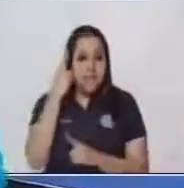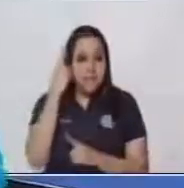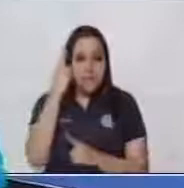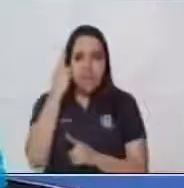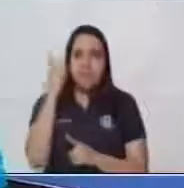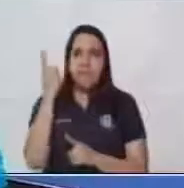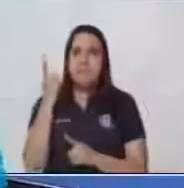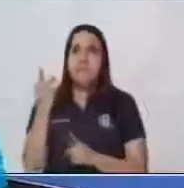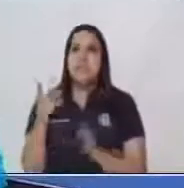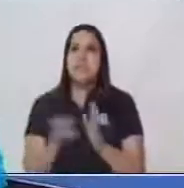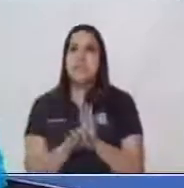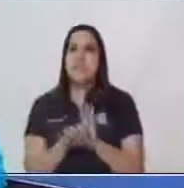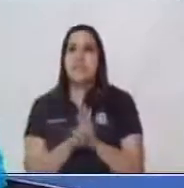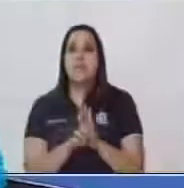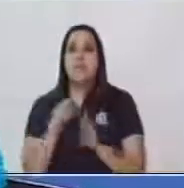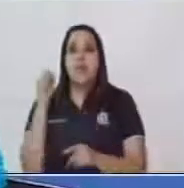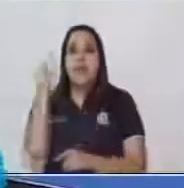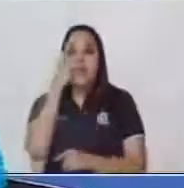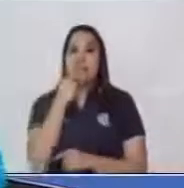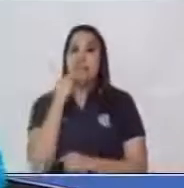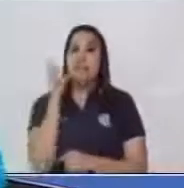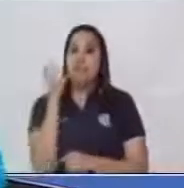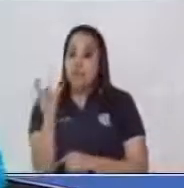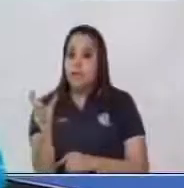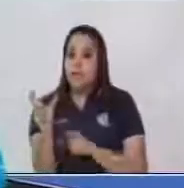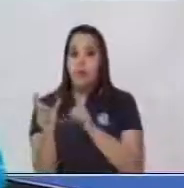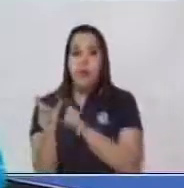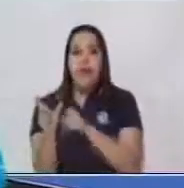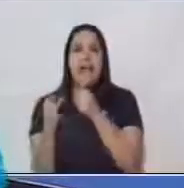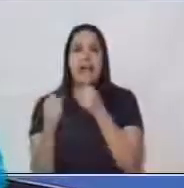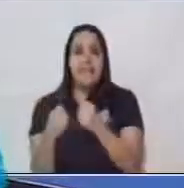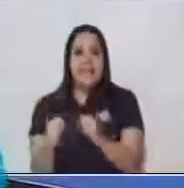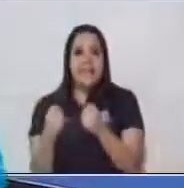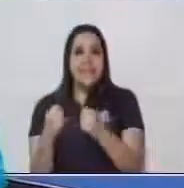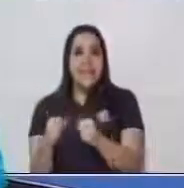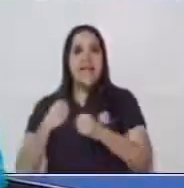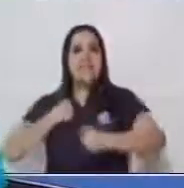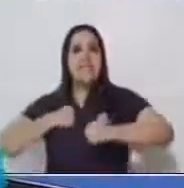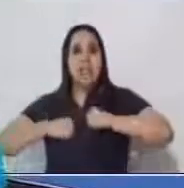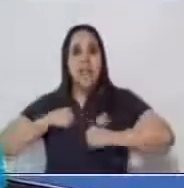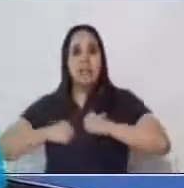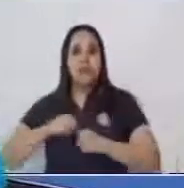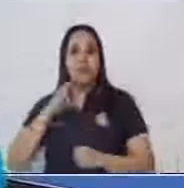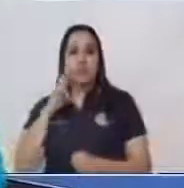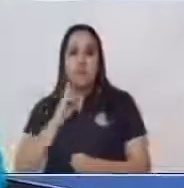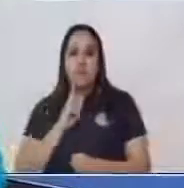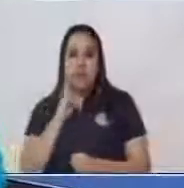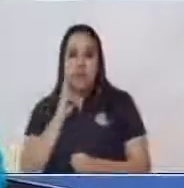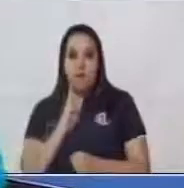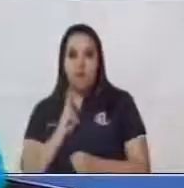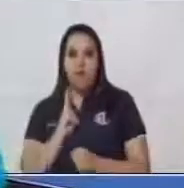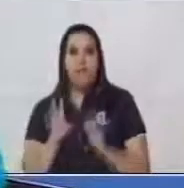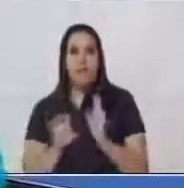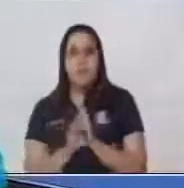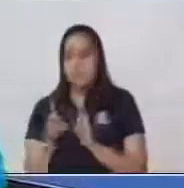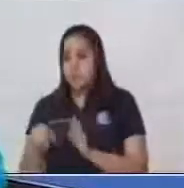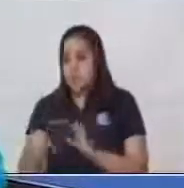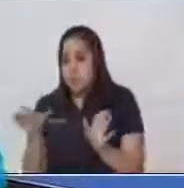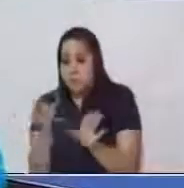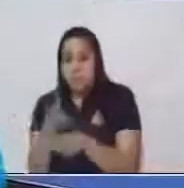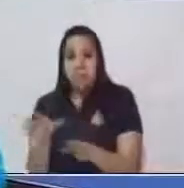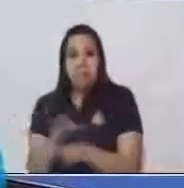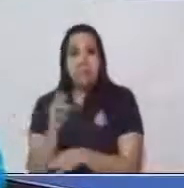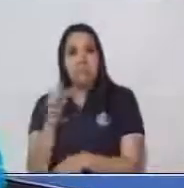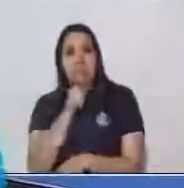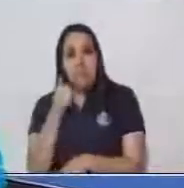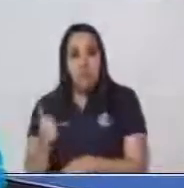que es si el sujeto es quien realiza y quien recibe la acción del verbo. Es decir, que no hay nadie más en este proceso,